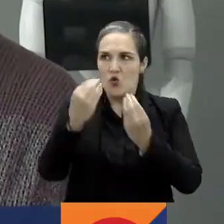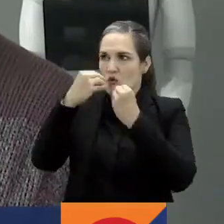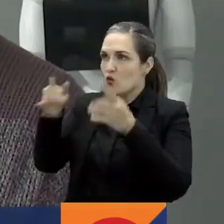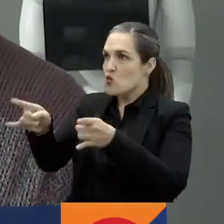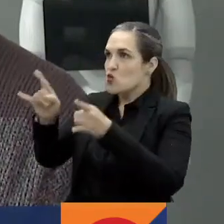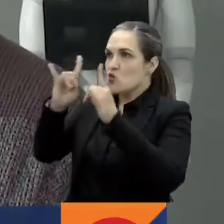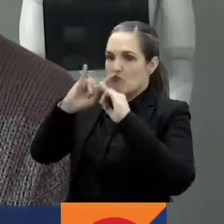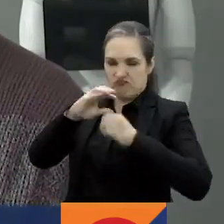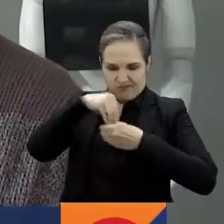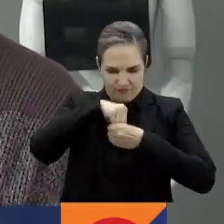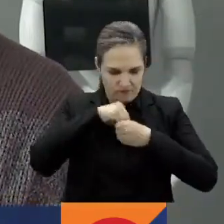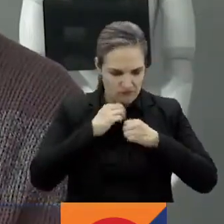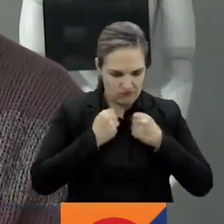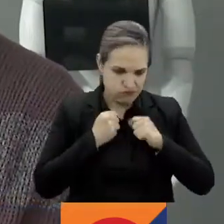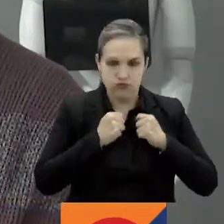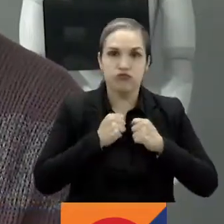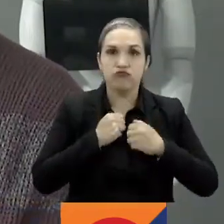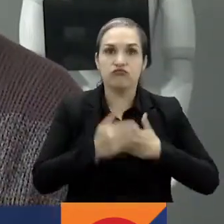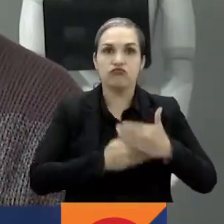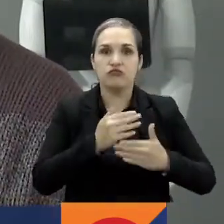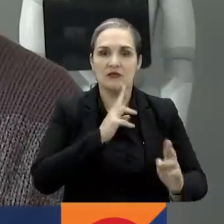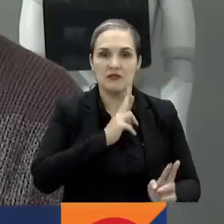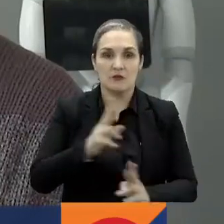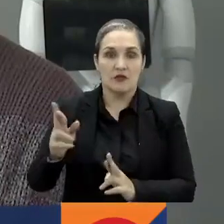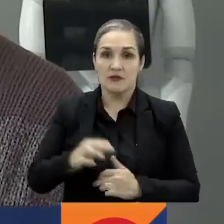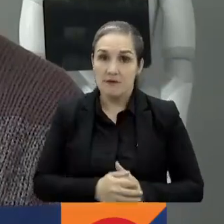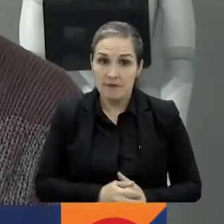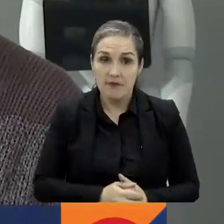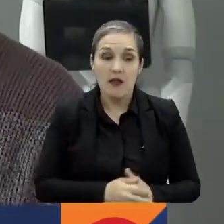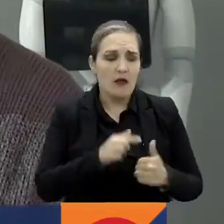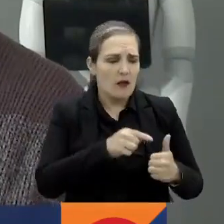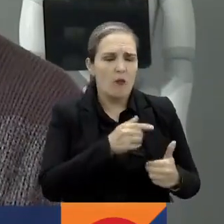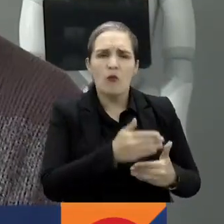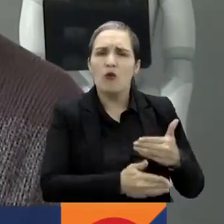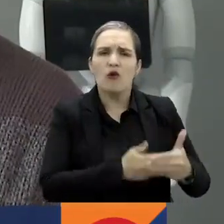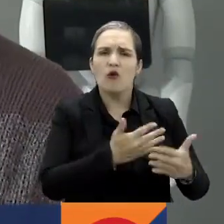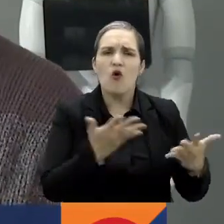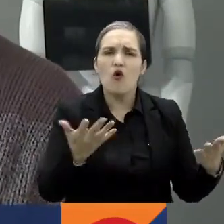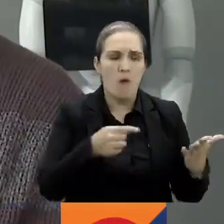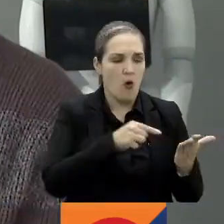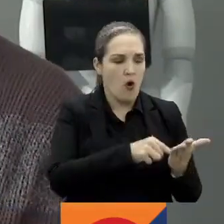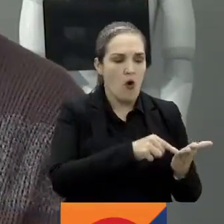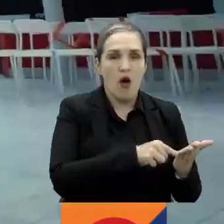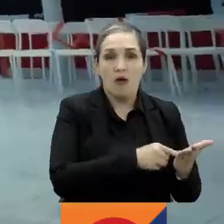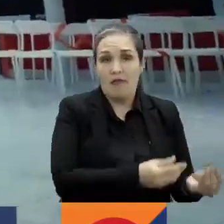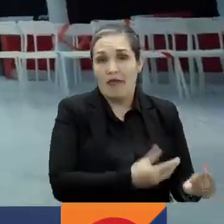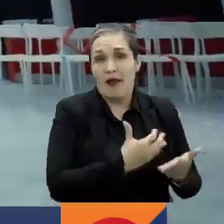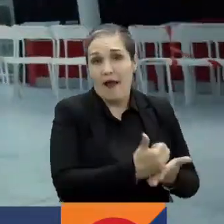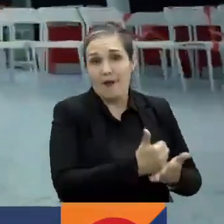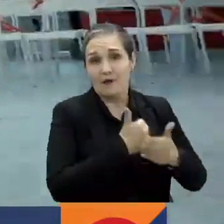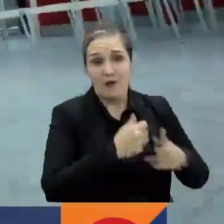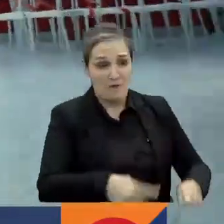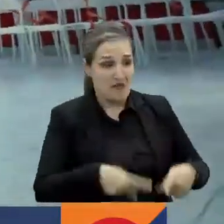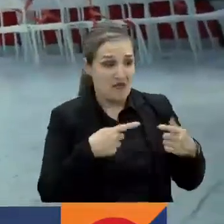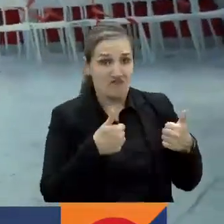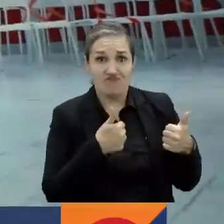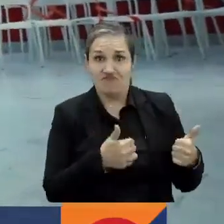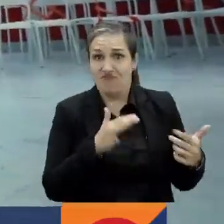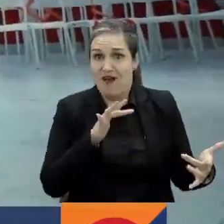se fundamenta en desarrollar propuestas para que nos facilite la vida, es totalmente válida y valiosa la inteligencia